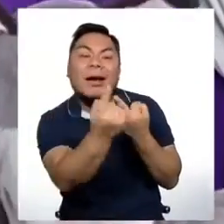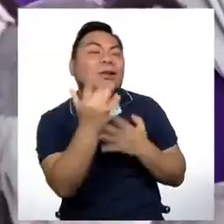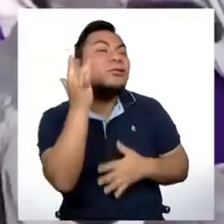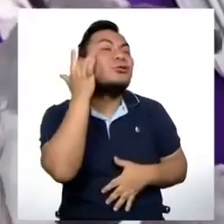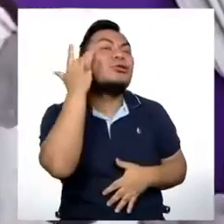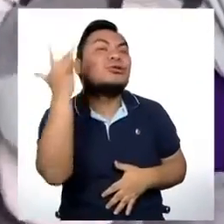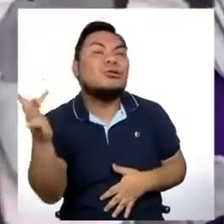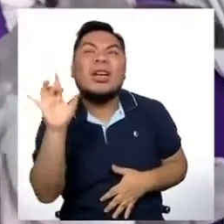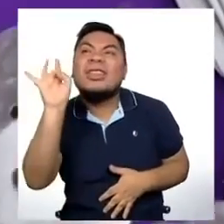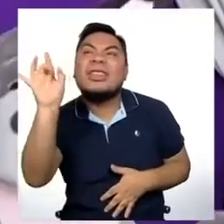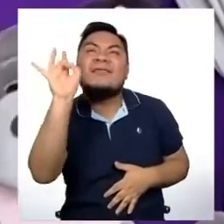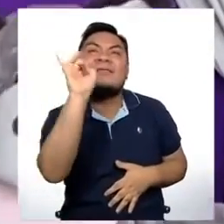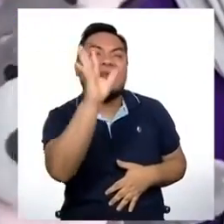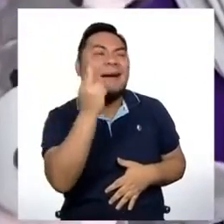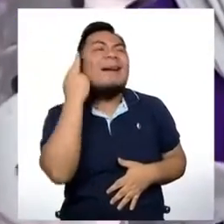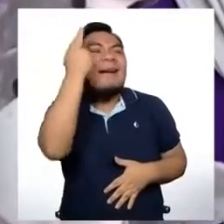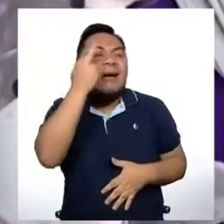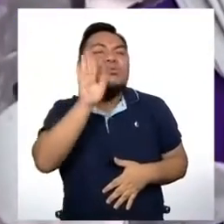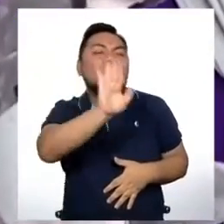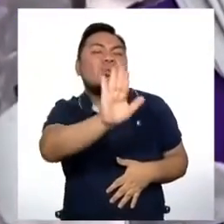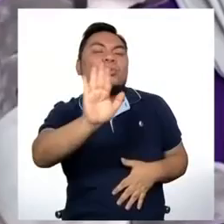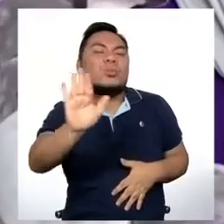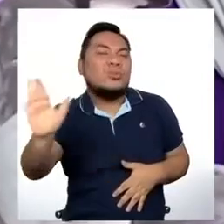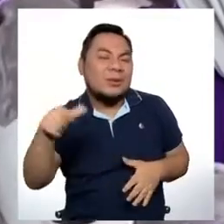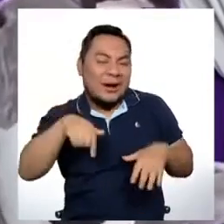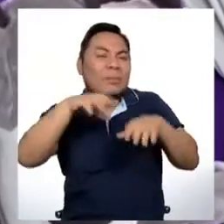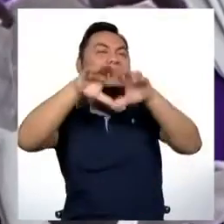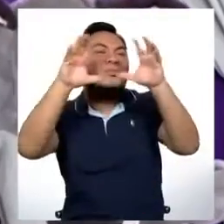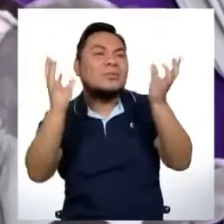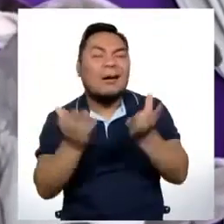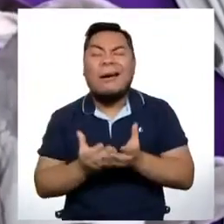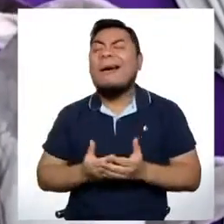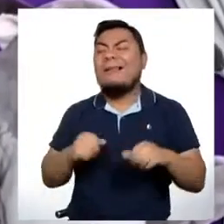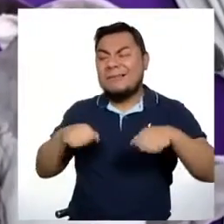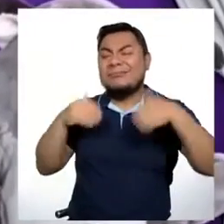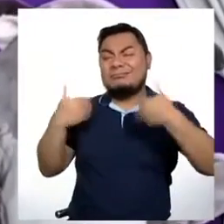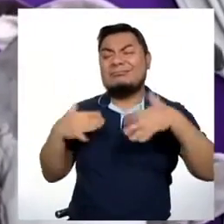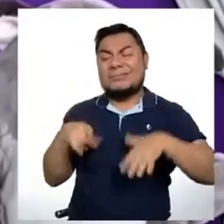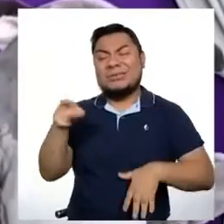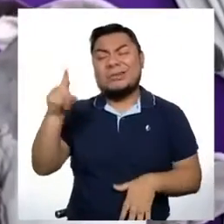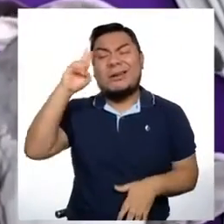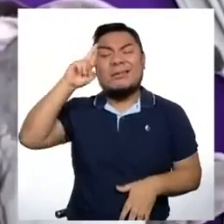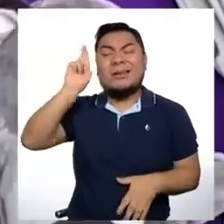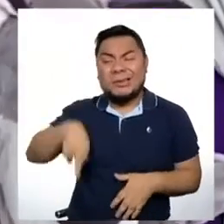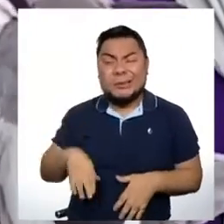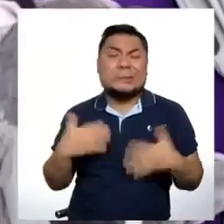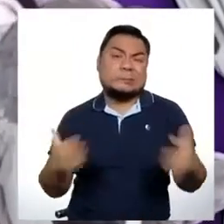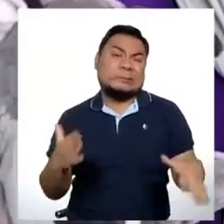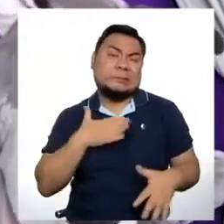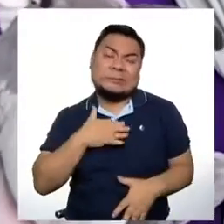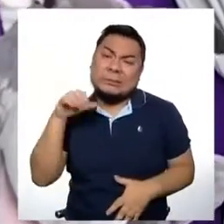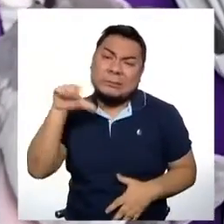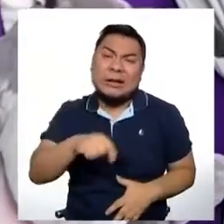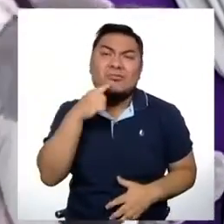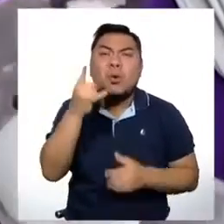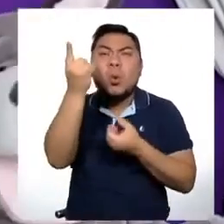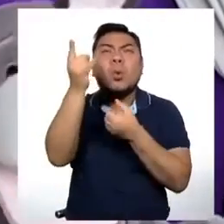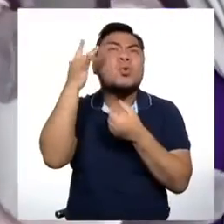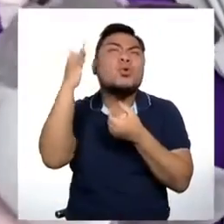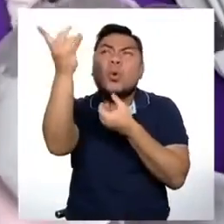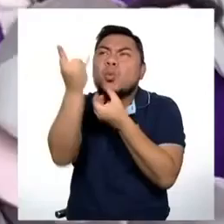tiene una razón de ser en el mundo. Oh, sí, Lobo Feliz, tienes razón. Creo que hice mal en atrapar los